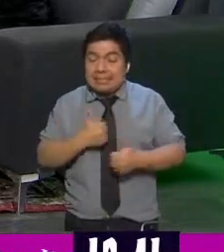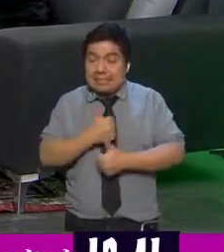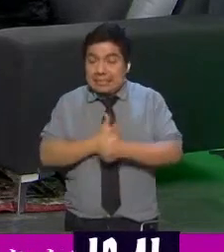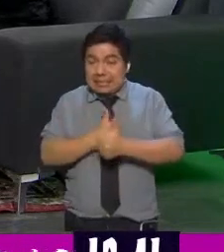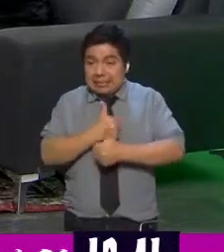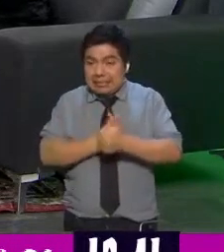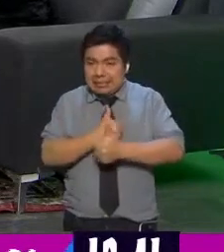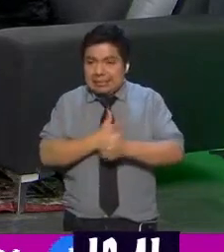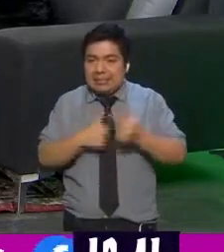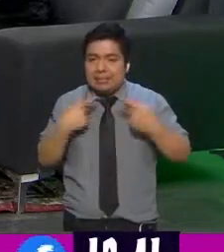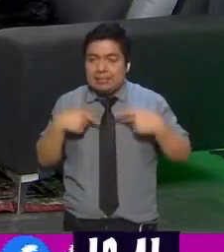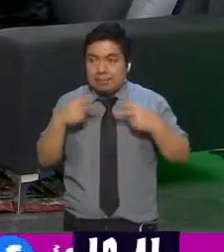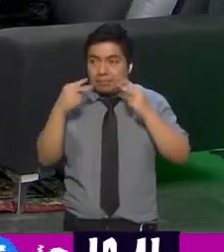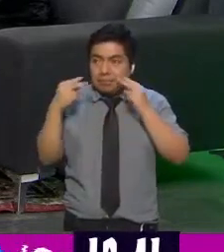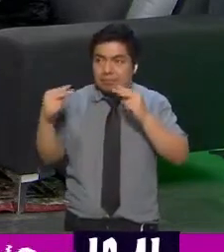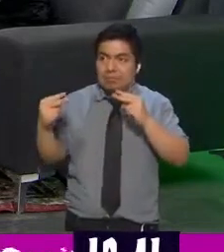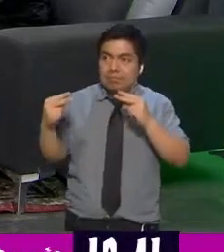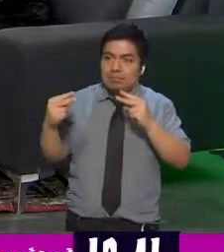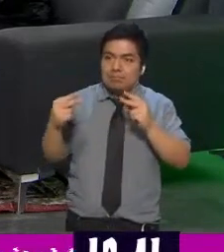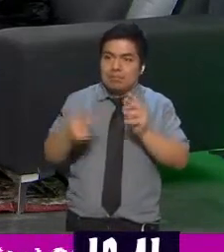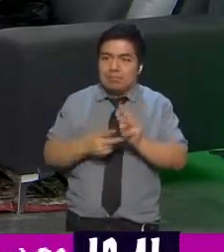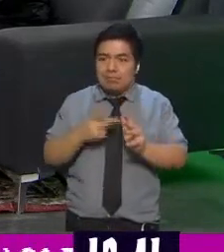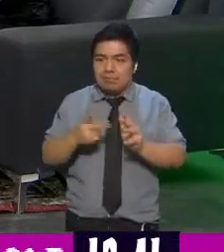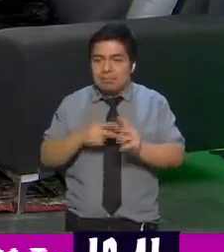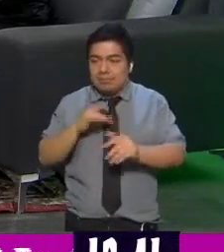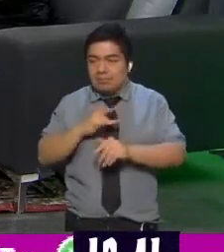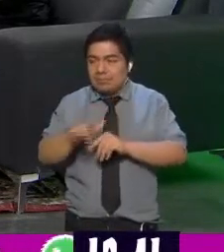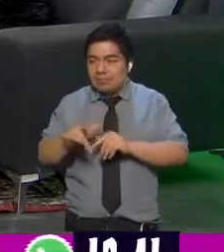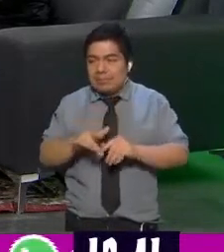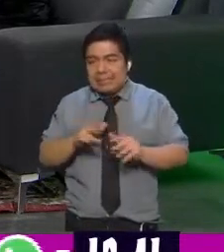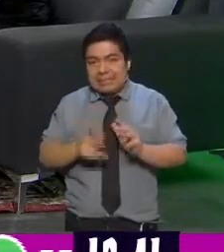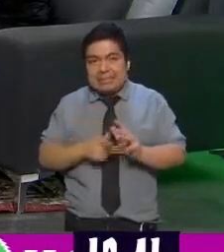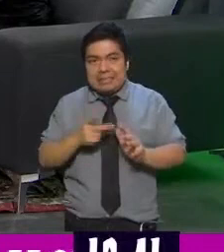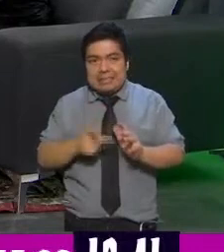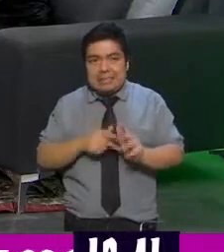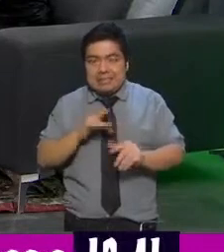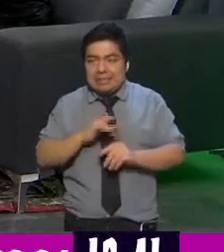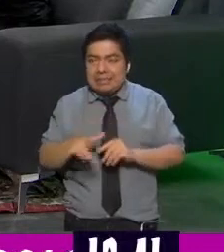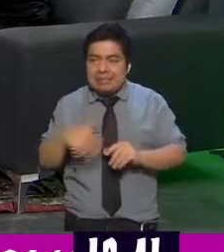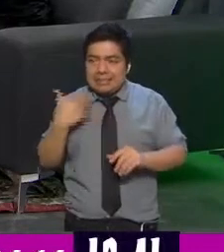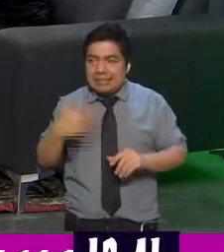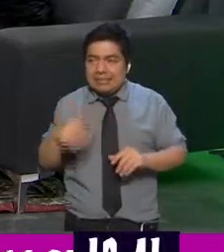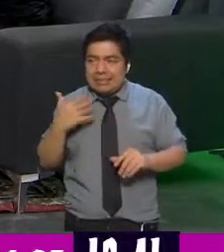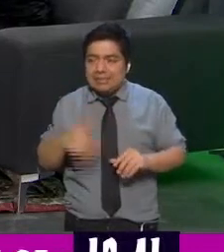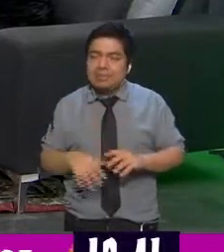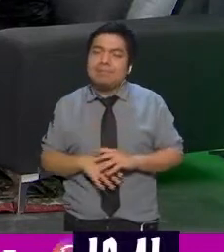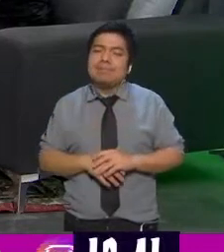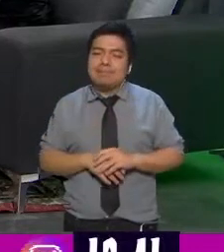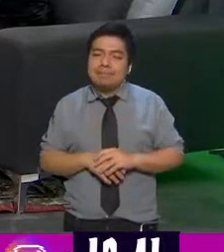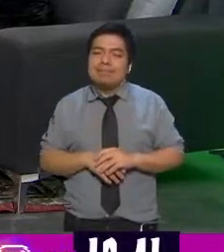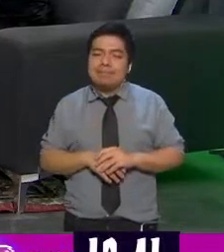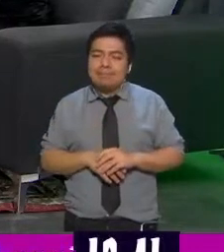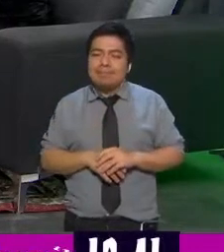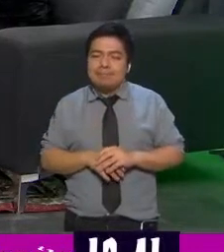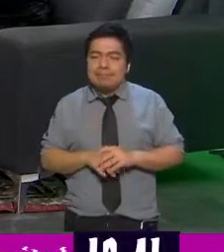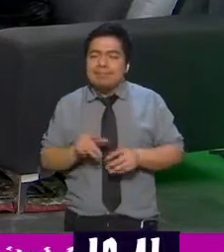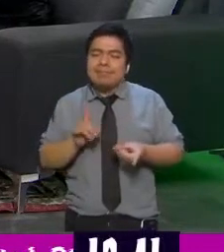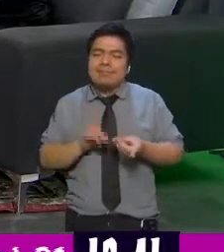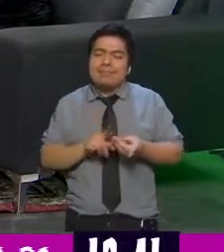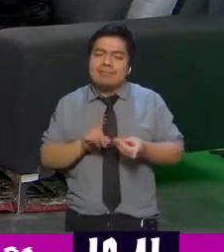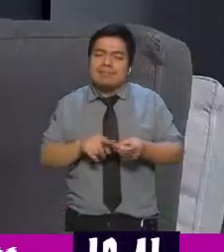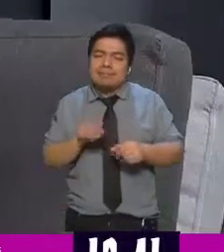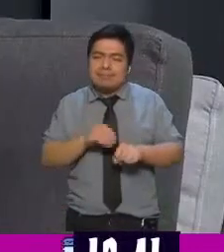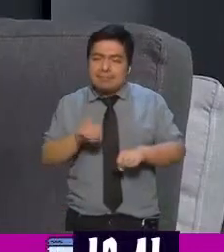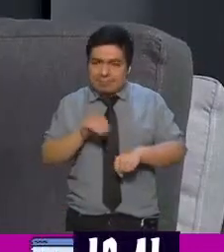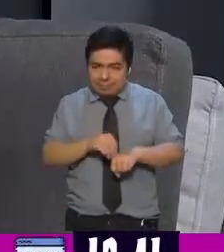para el que te ve. Porque dice, ay, otra vez encuerada, ¿no? Otra vez encuerado el compañero. Así. Oye, ¿en dónde se están